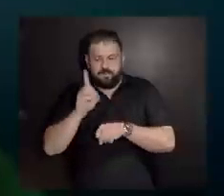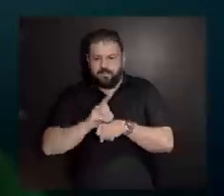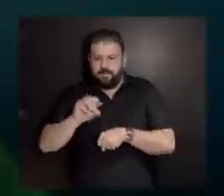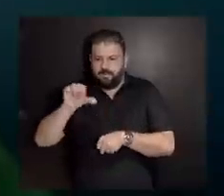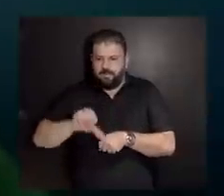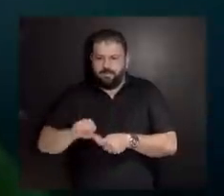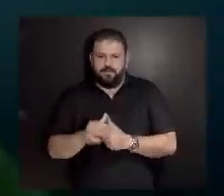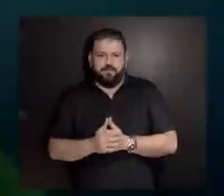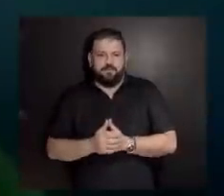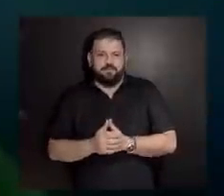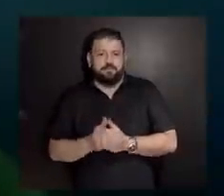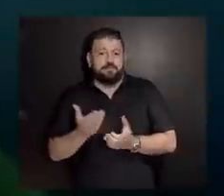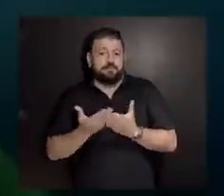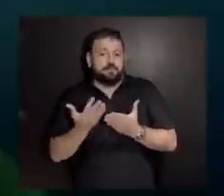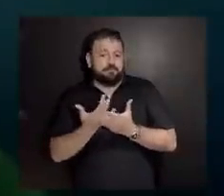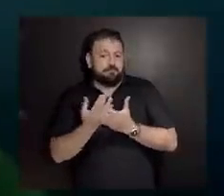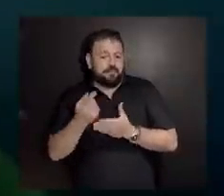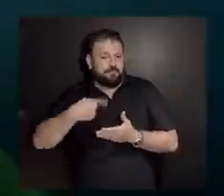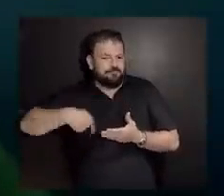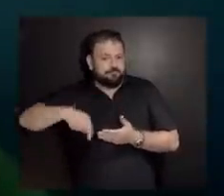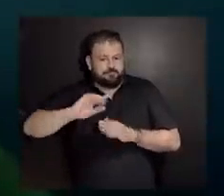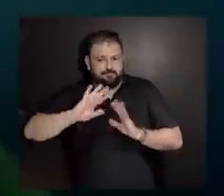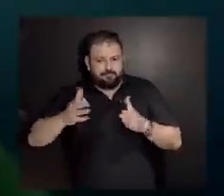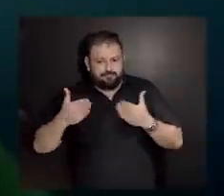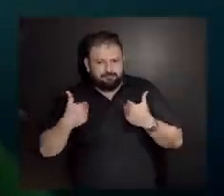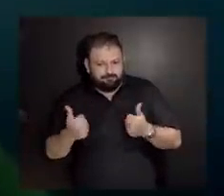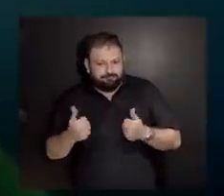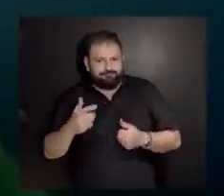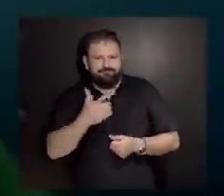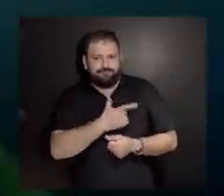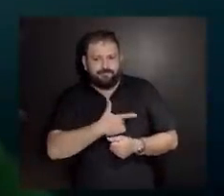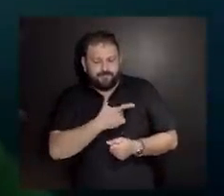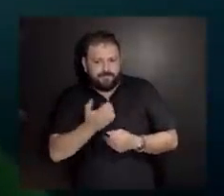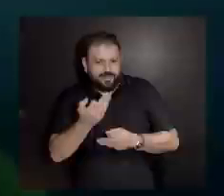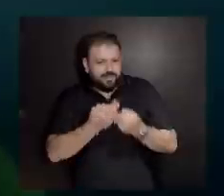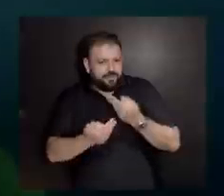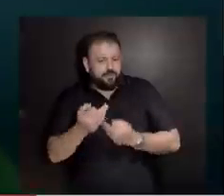hoy. Espero que les haya gustado y pues no sé,